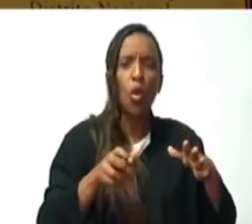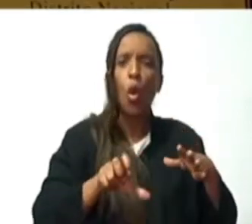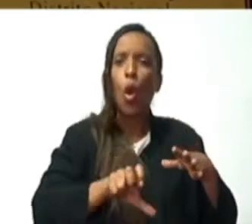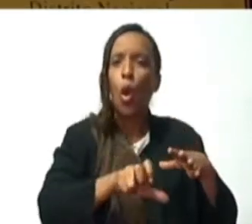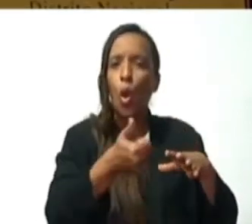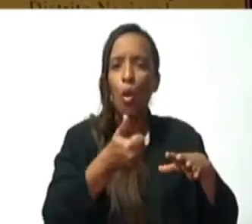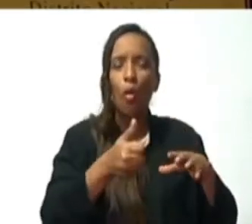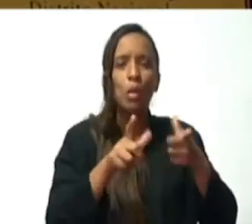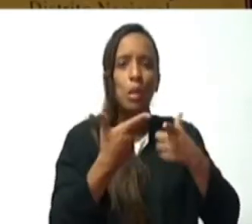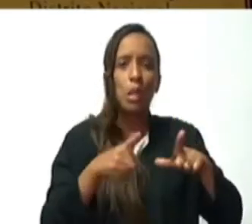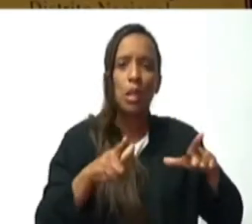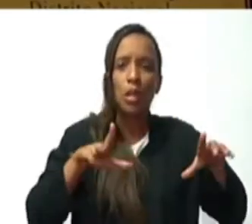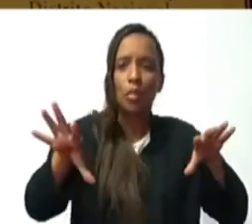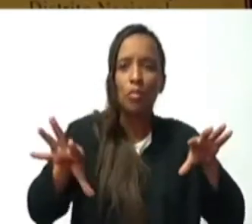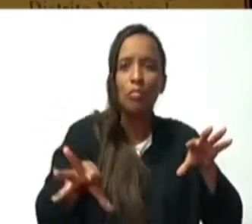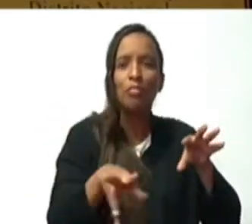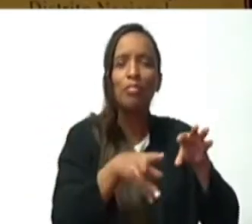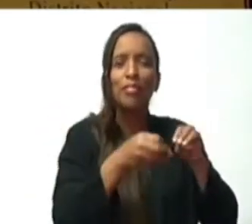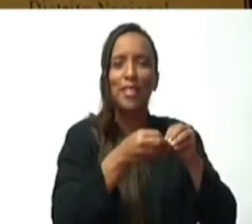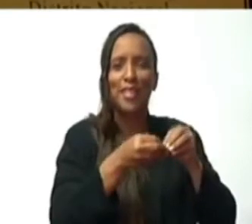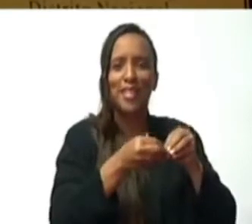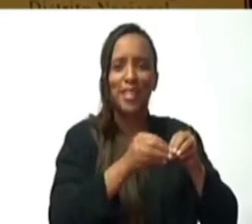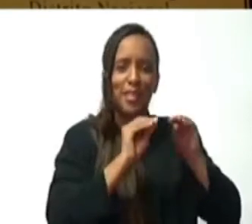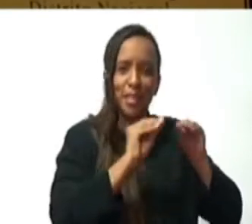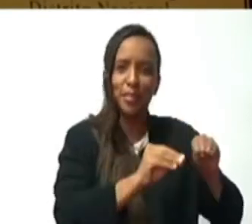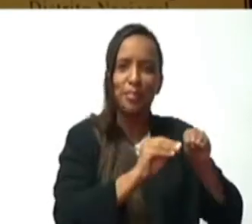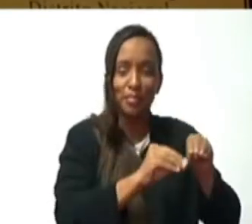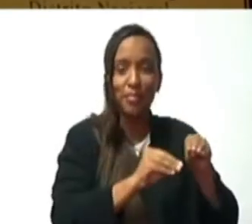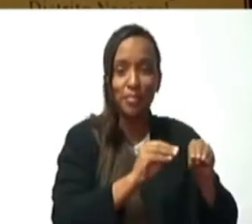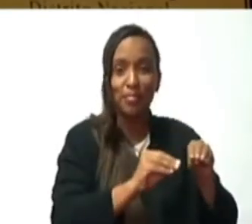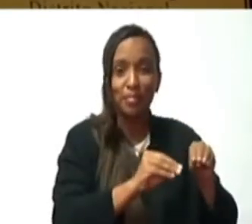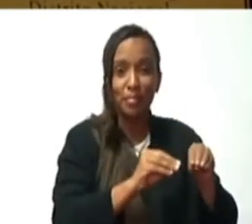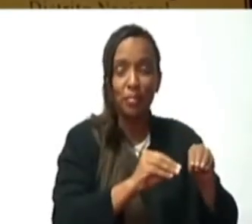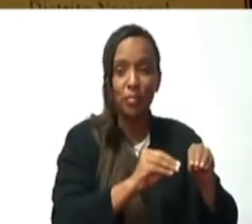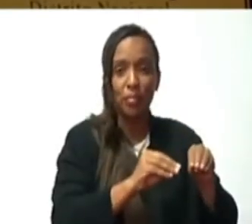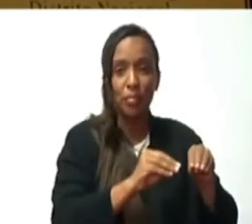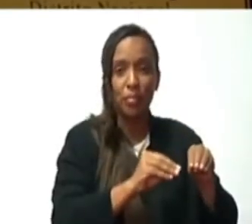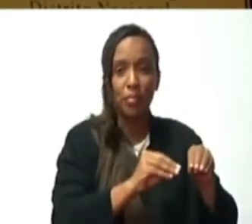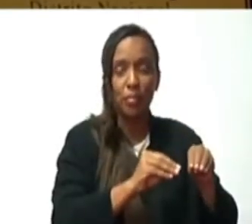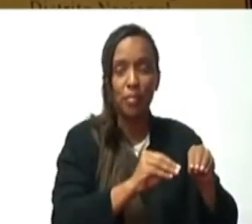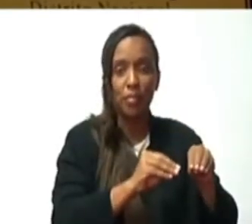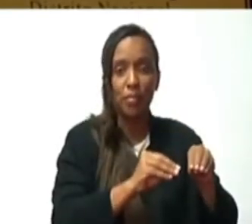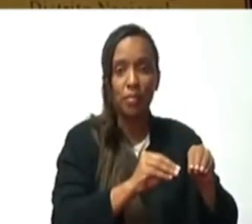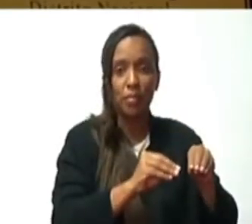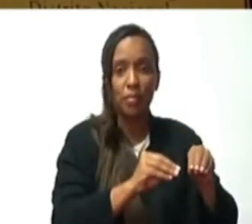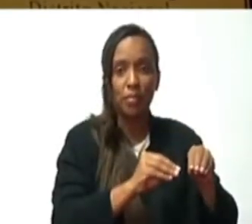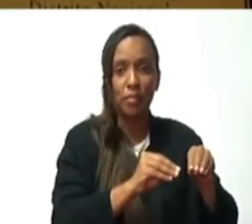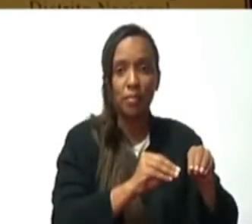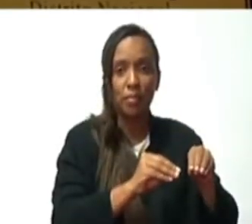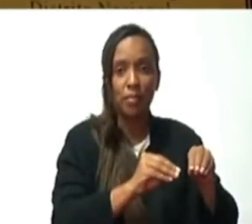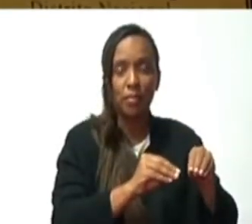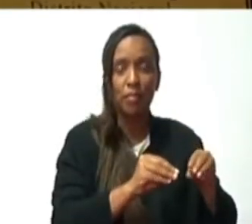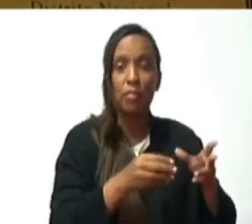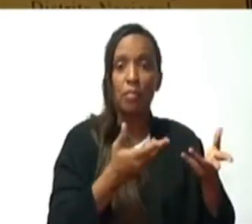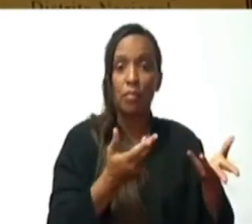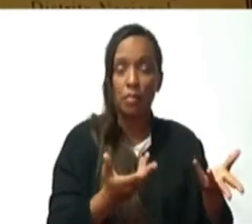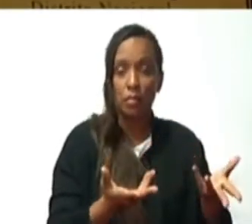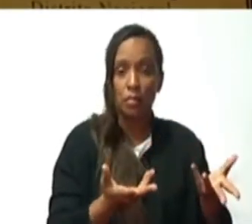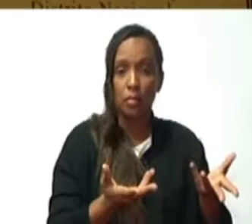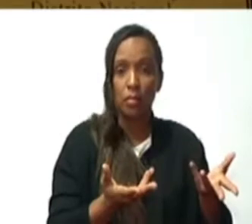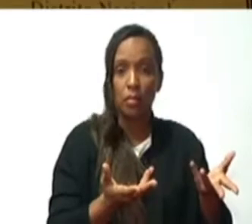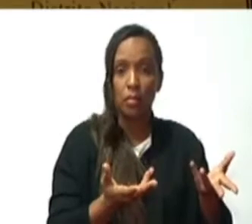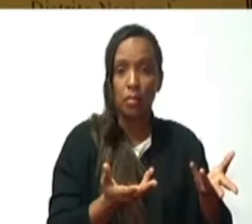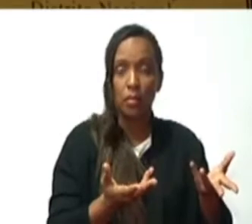formación. De manera que este paso que se está dando hoy